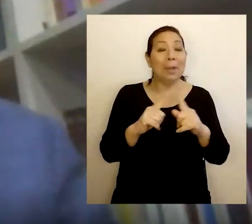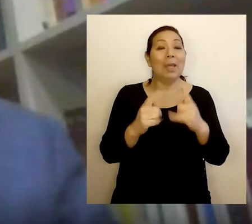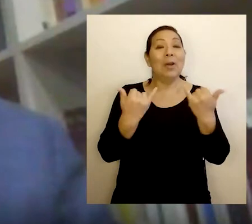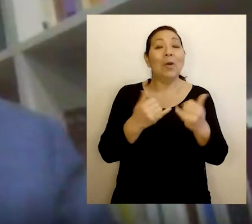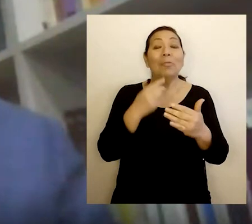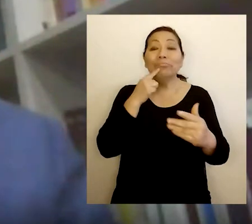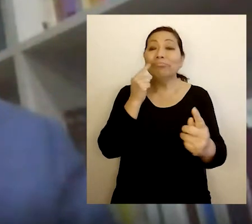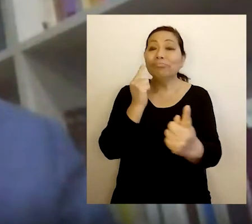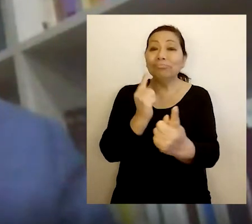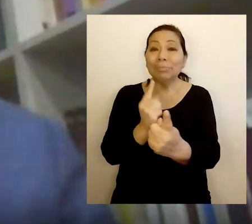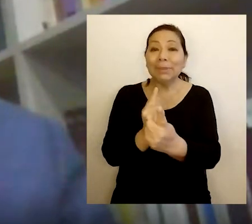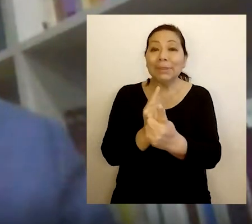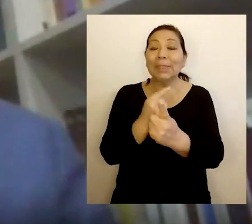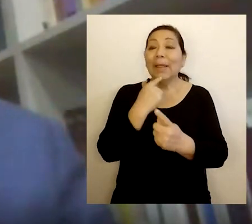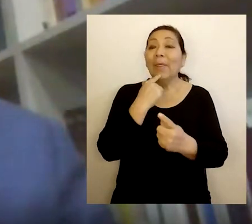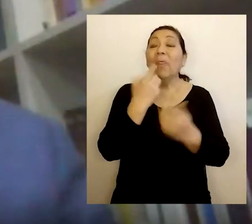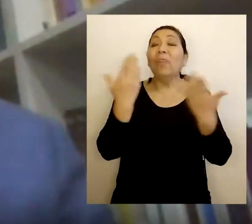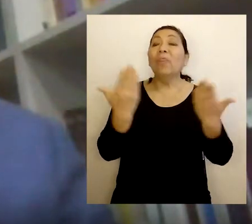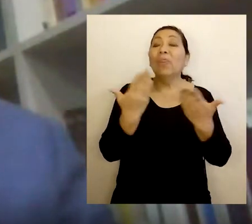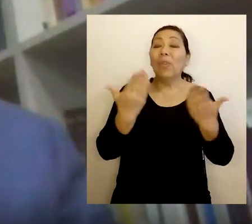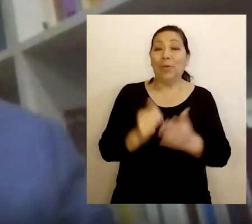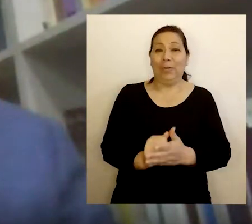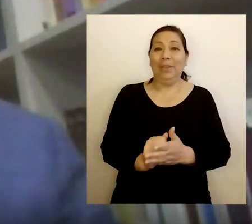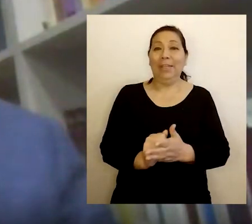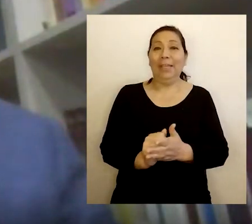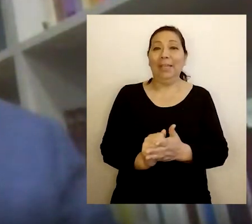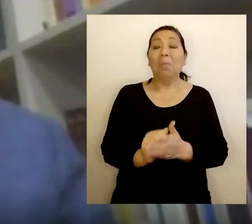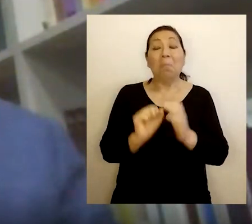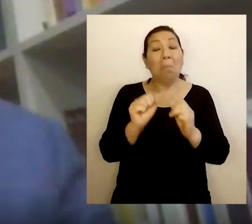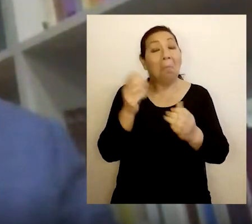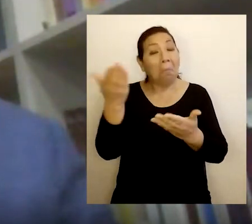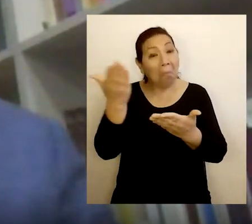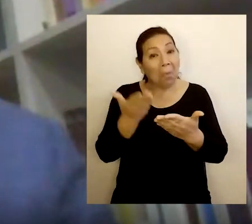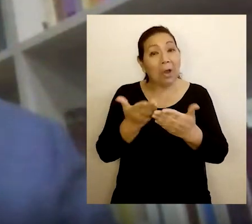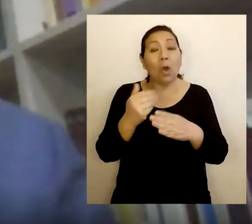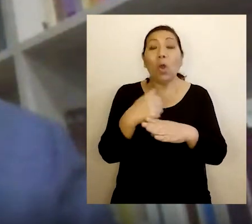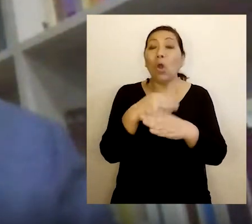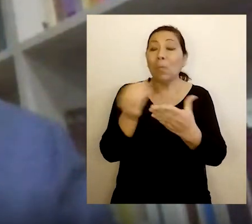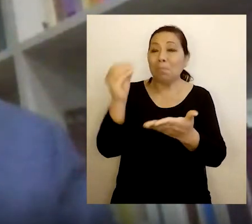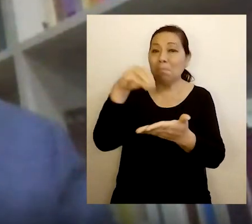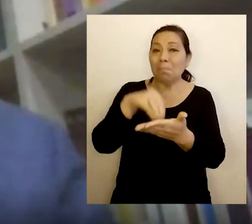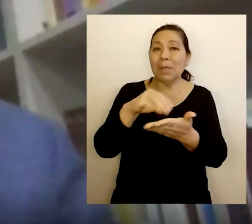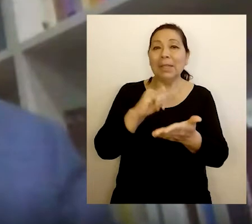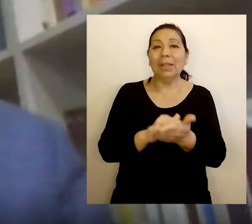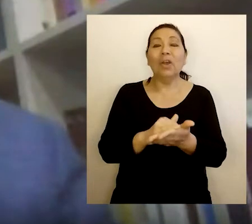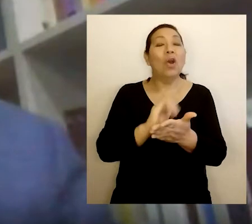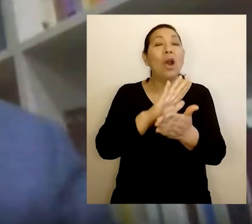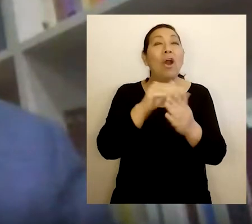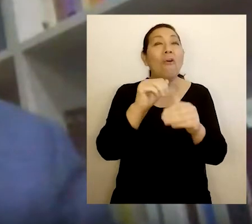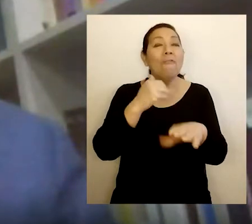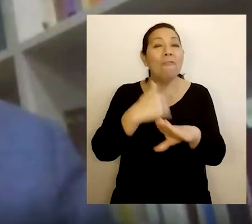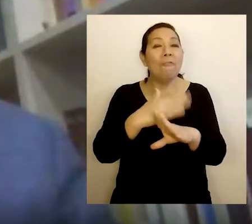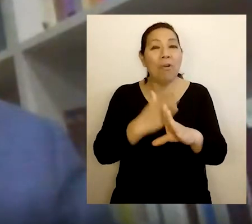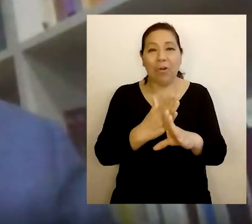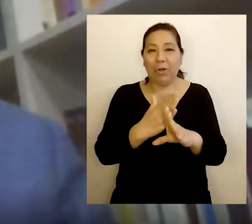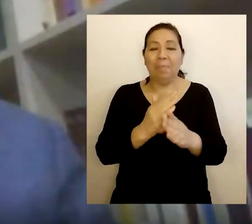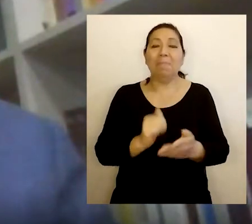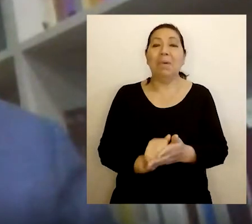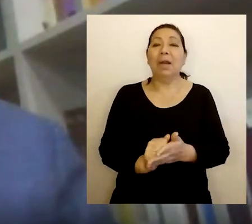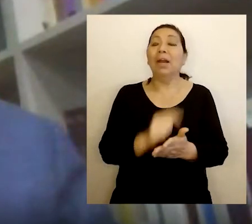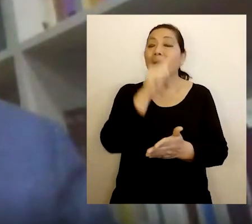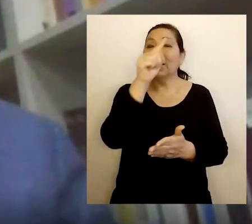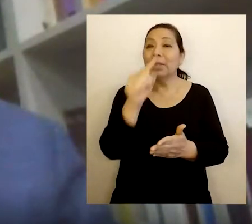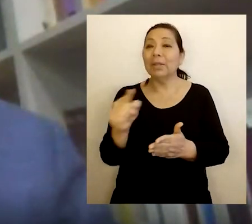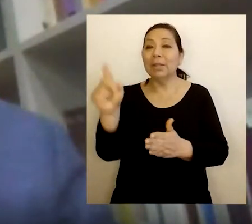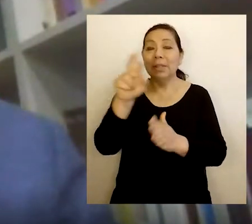de apelación establece fundamentos, o cita, mejor dicho, fundamentos en torno a la nulidad